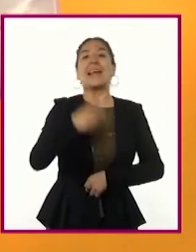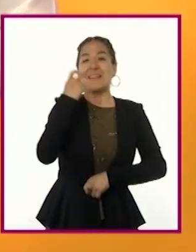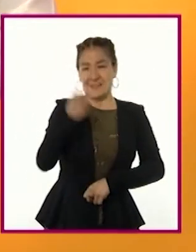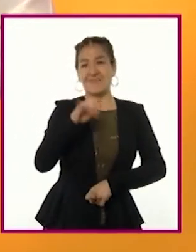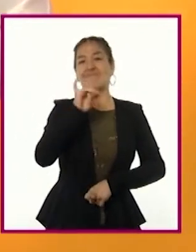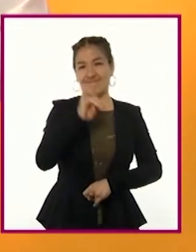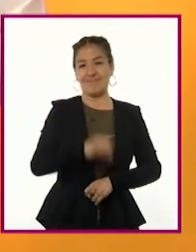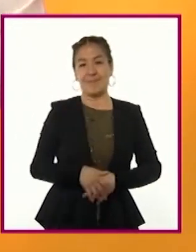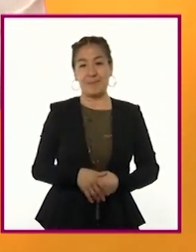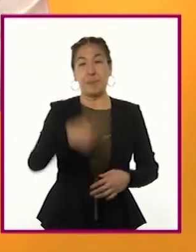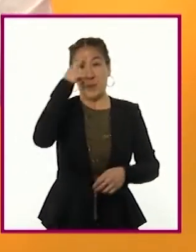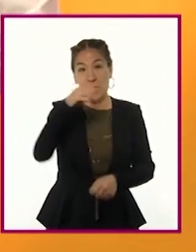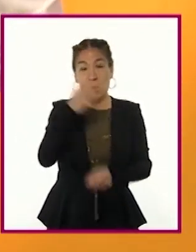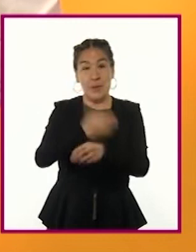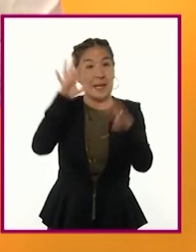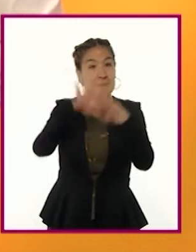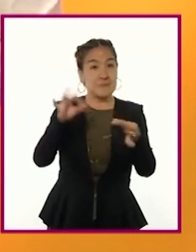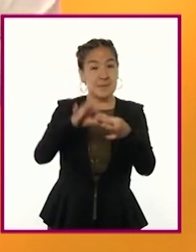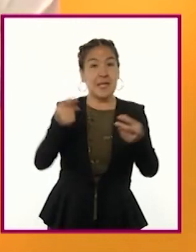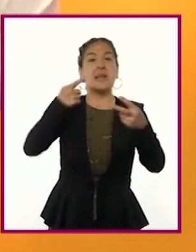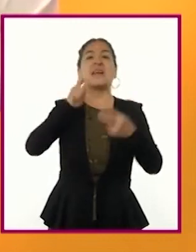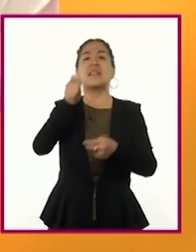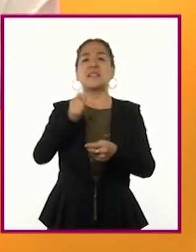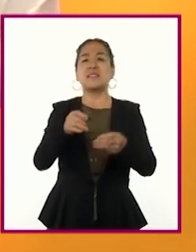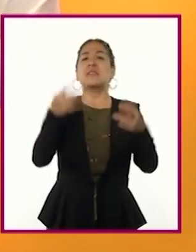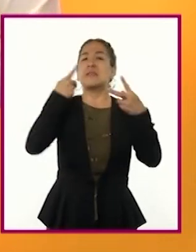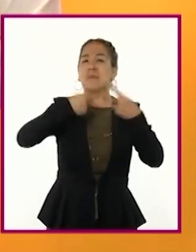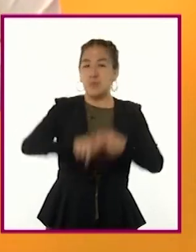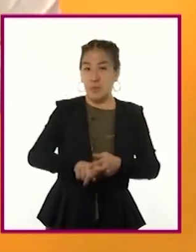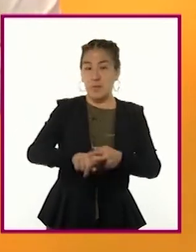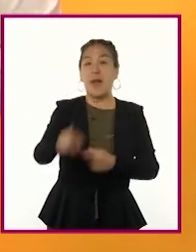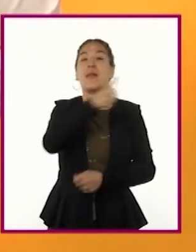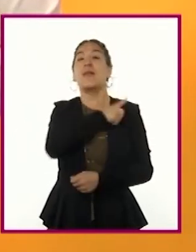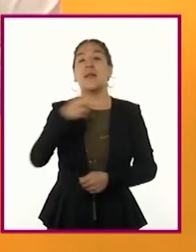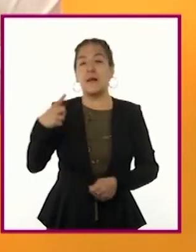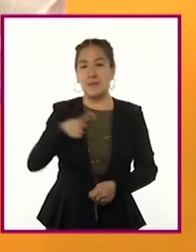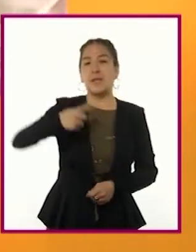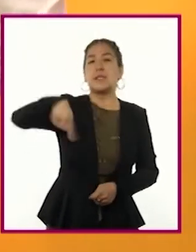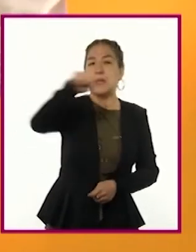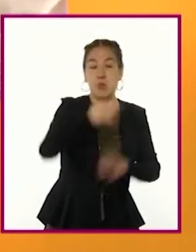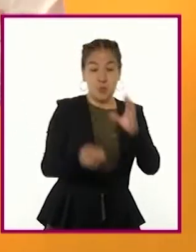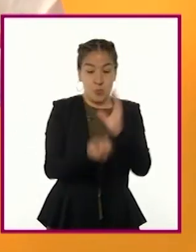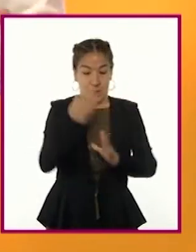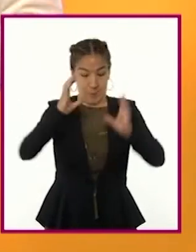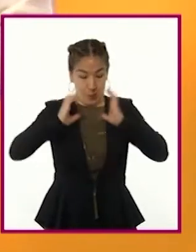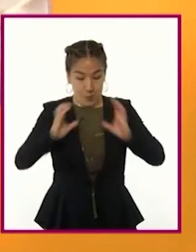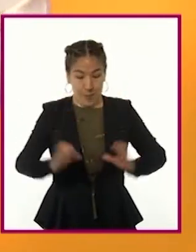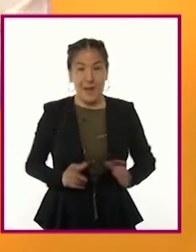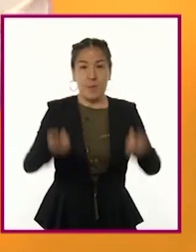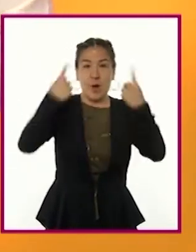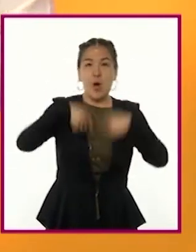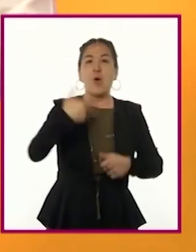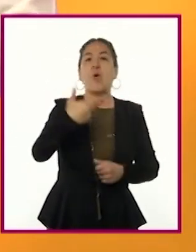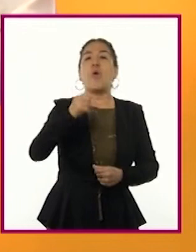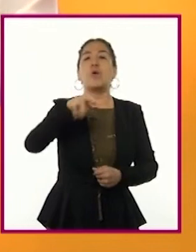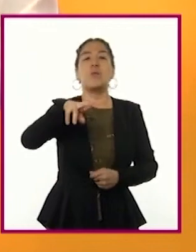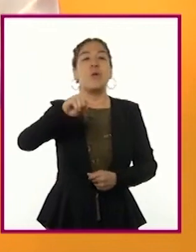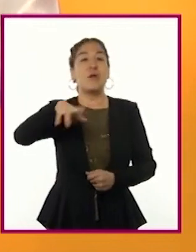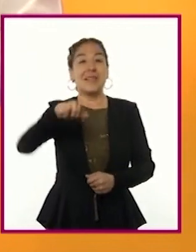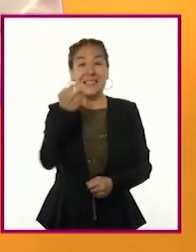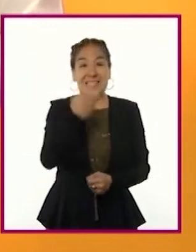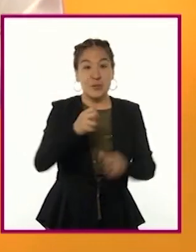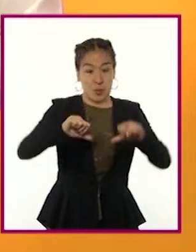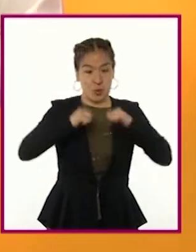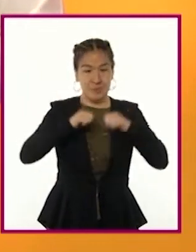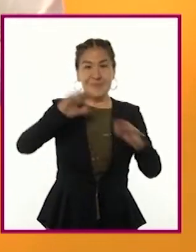maestra. Y para iniciar con la explicación, es necesario recordar que el nuevo equilibrio hormonal que se desarrolla durante la pubertad